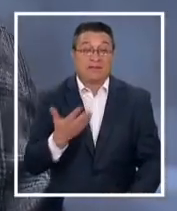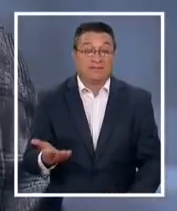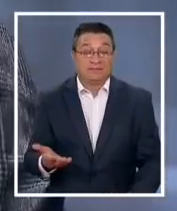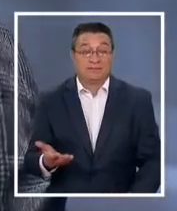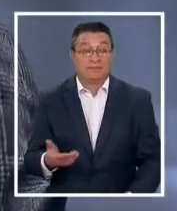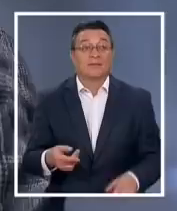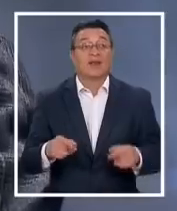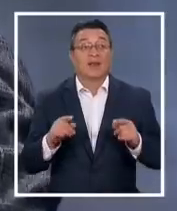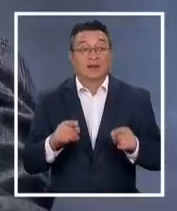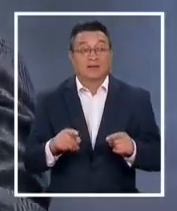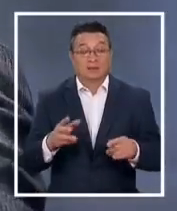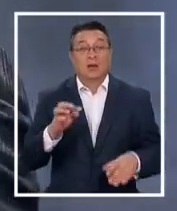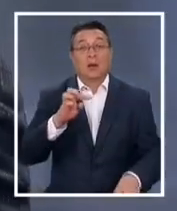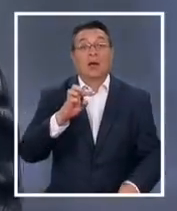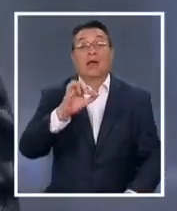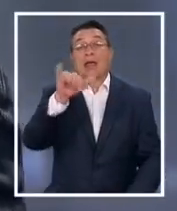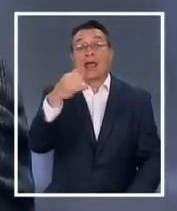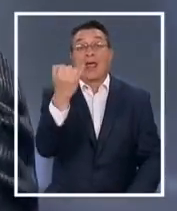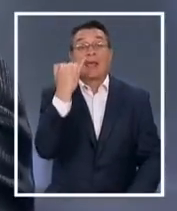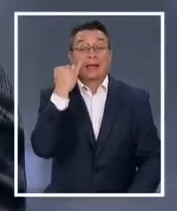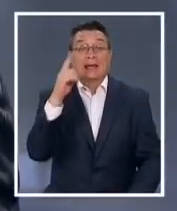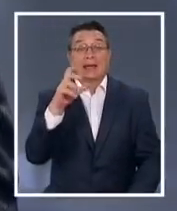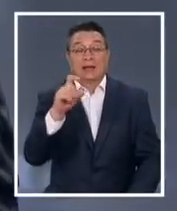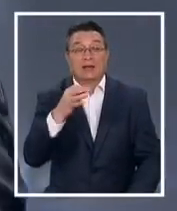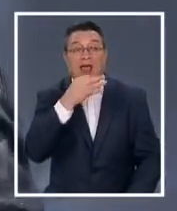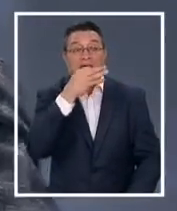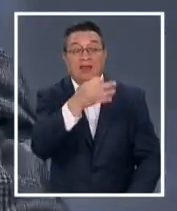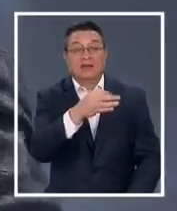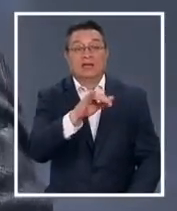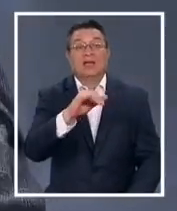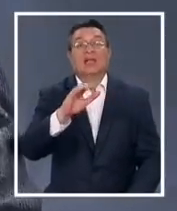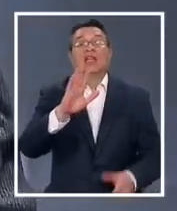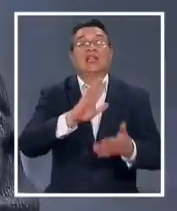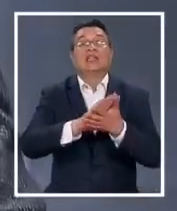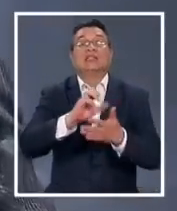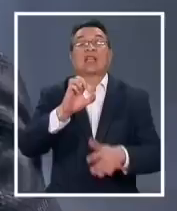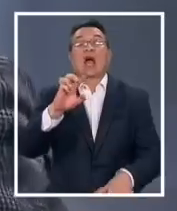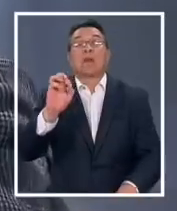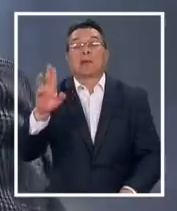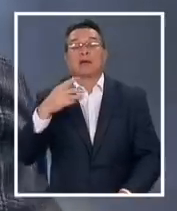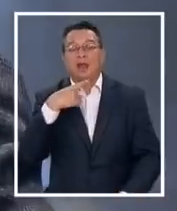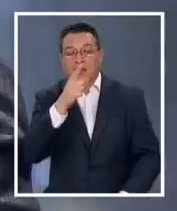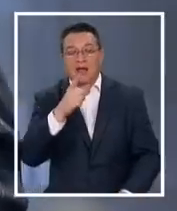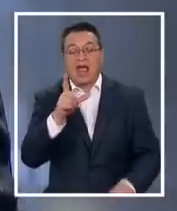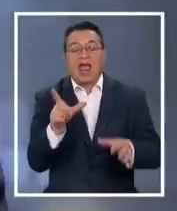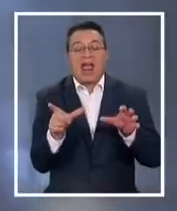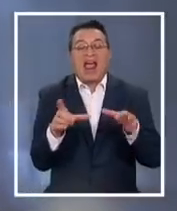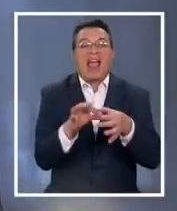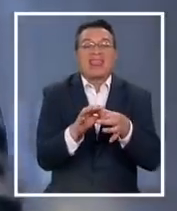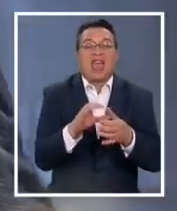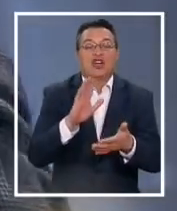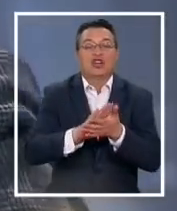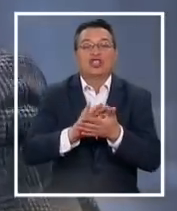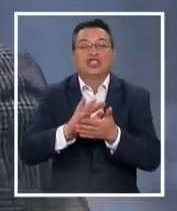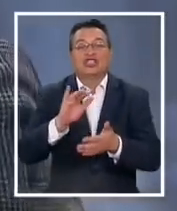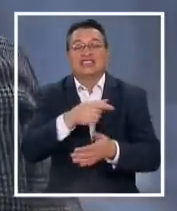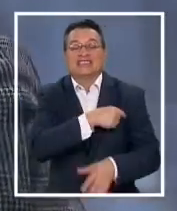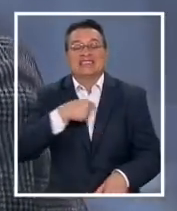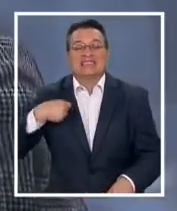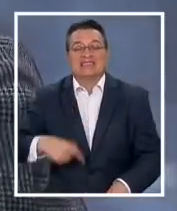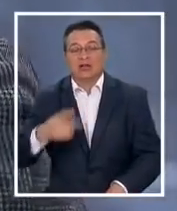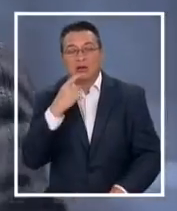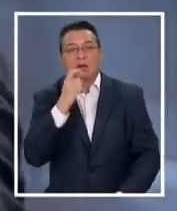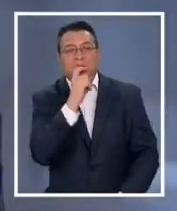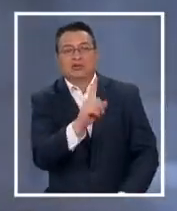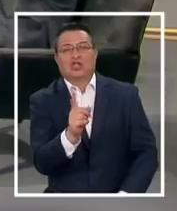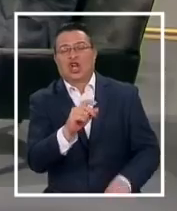Entonces resulta que Pamela Giles le dice a Chapper candado chino, algunos respaldan eso, otros dicen que esto es intolerable, ¿A usted